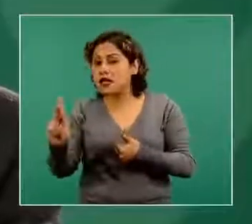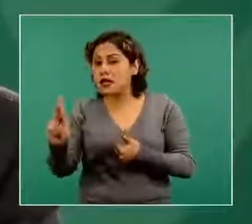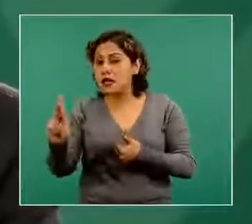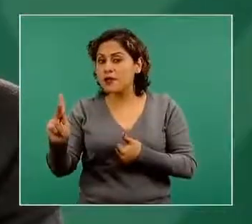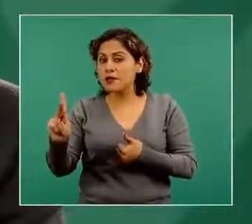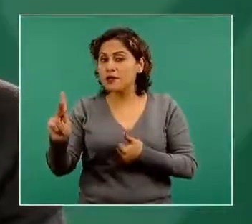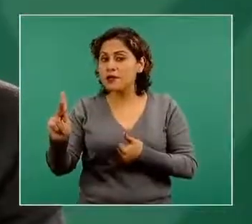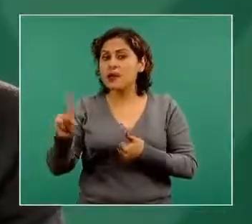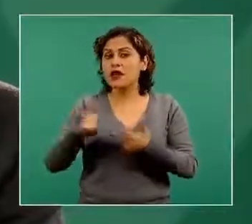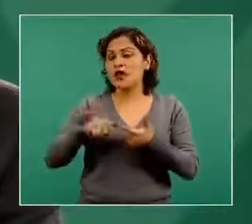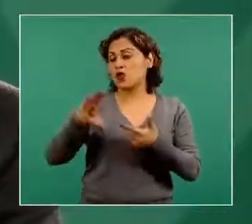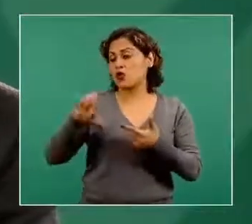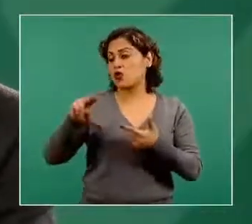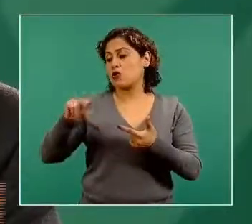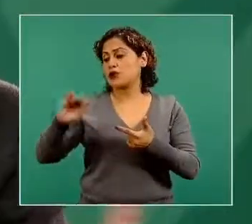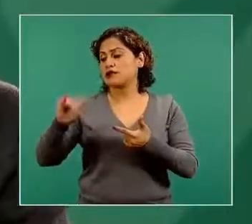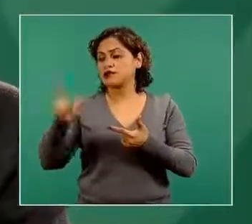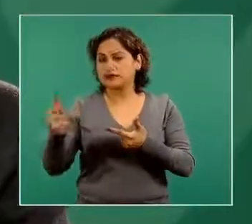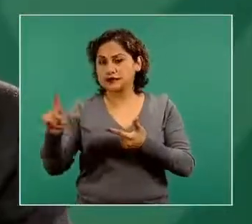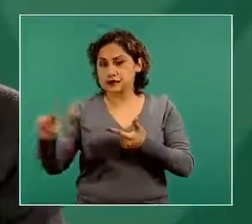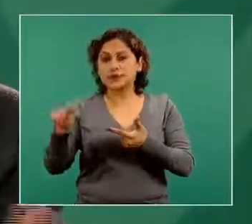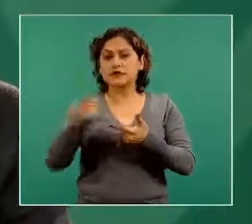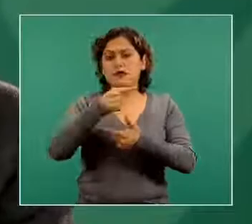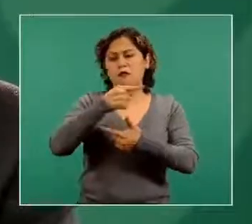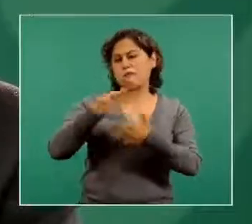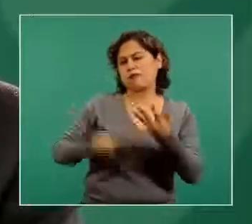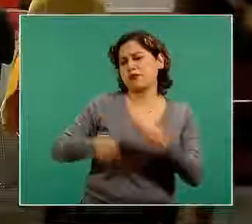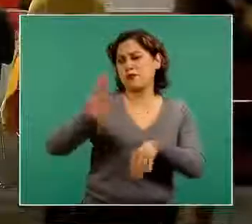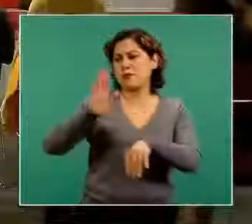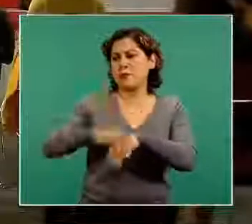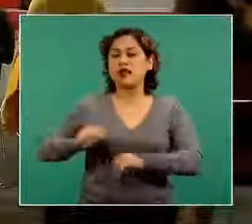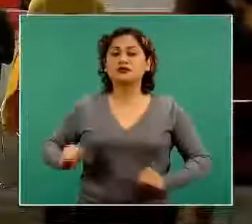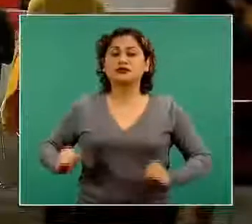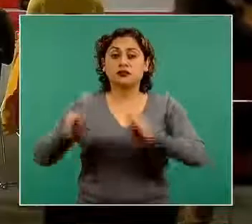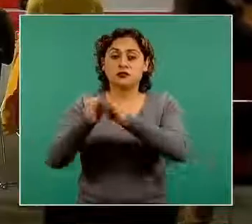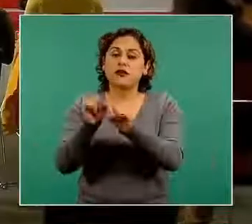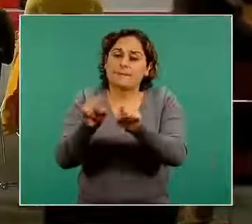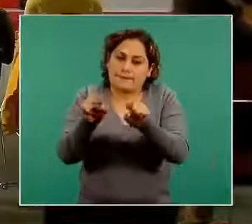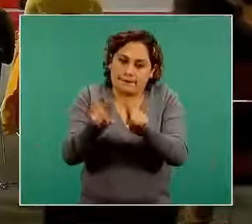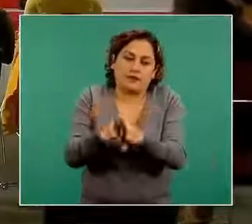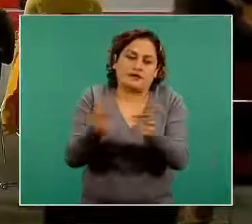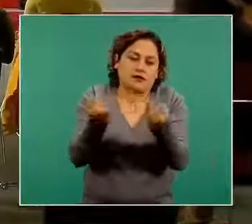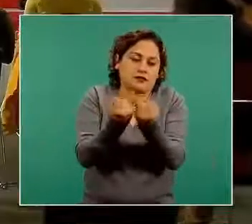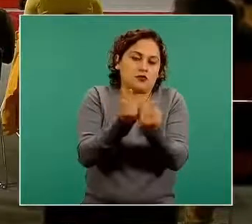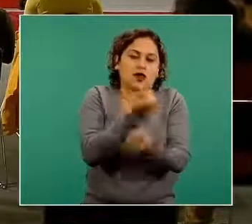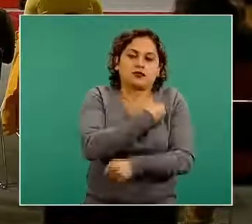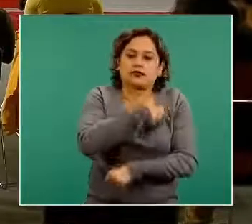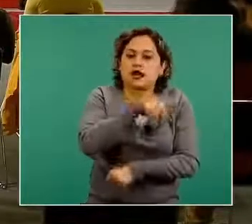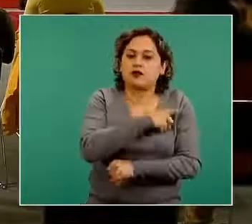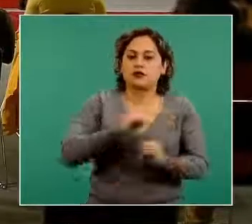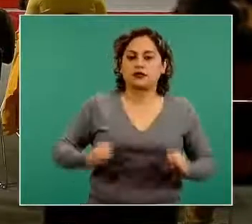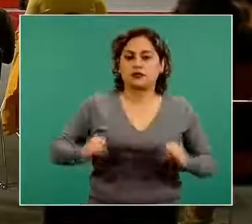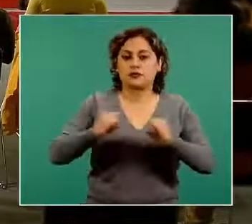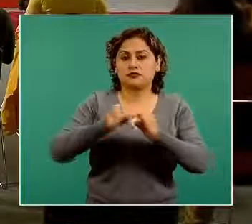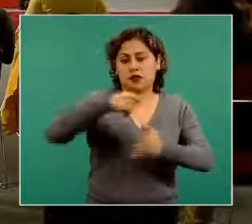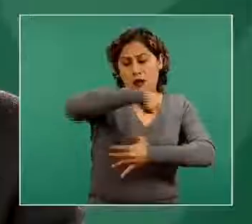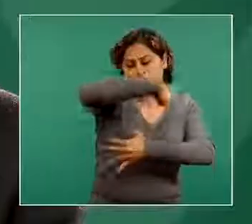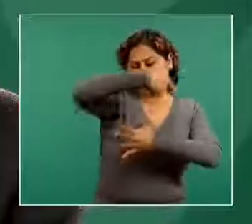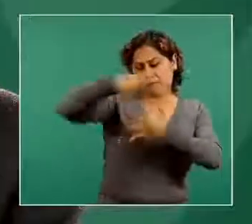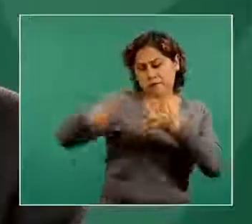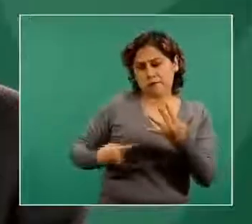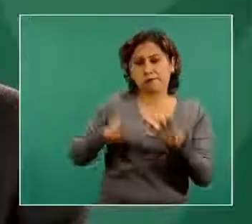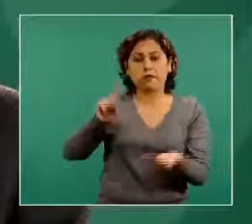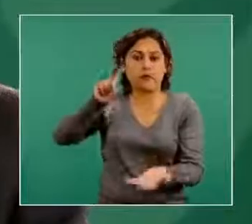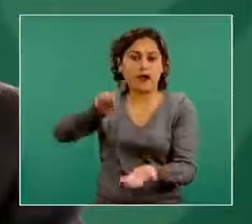el CONACYT, múltiples instituciones, por supuesto incluidas las de salud, Por lo tanto, el programa es muy estable, es muy